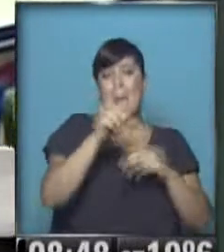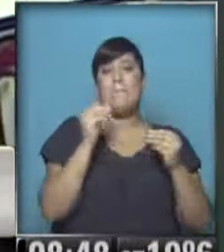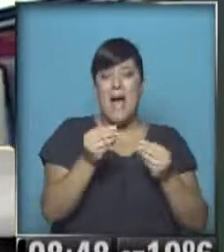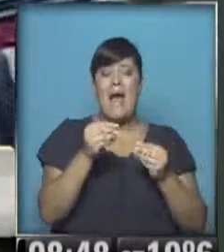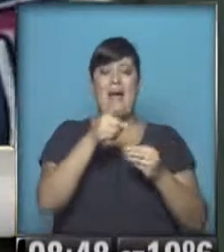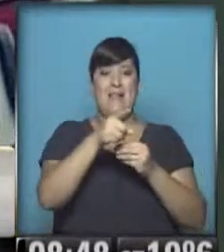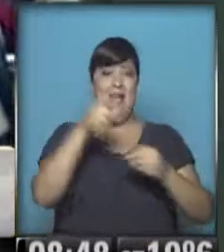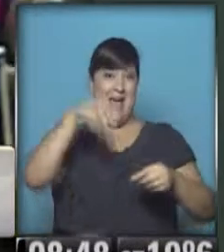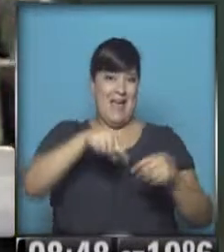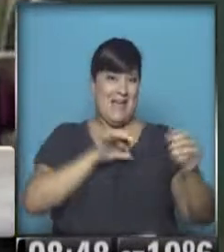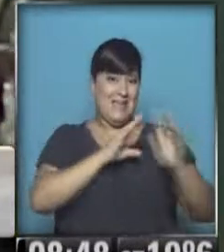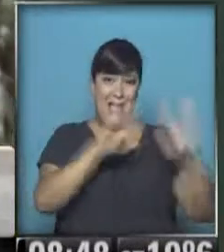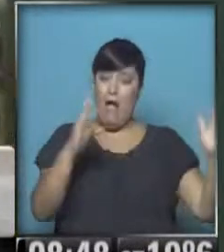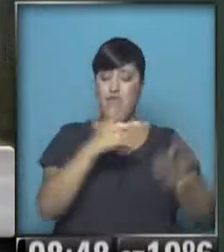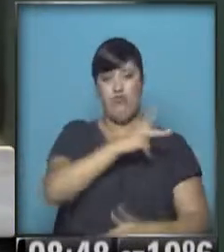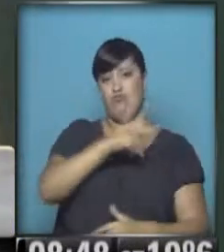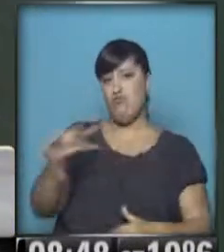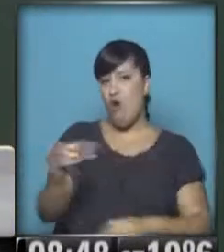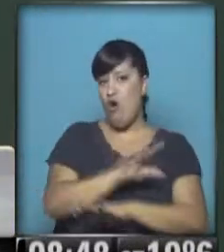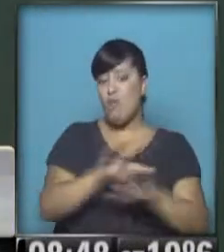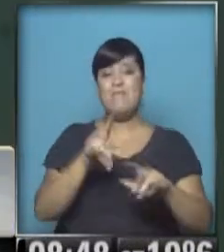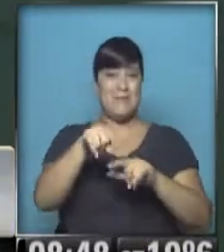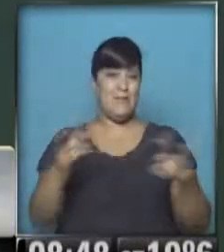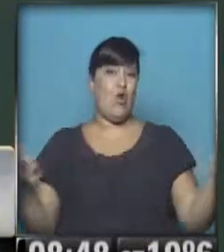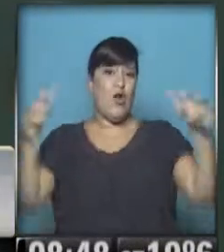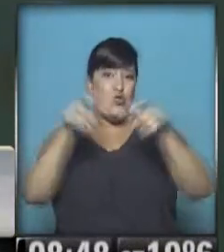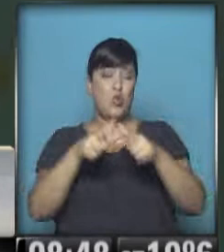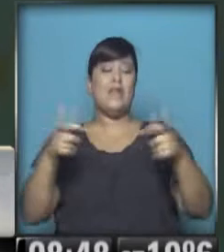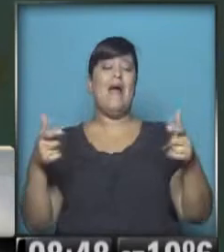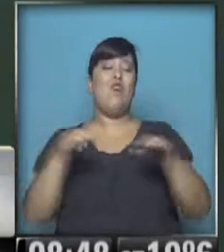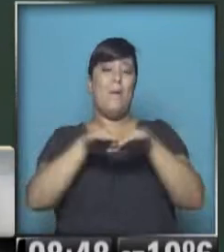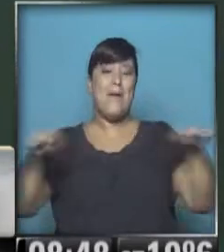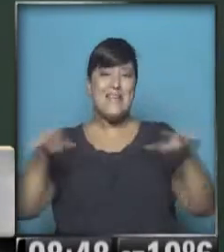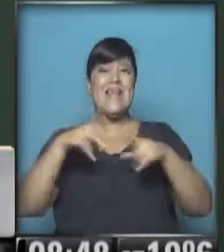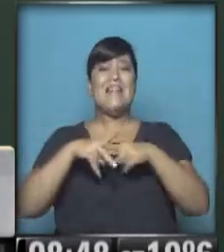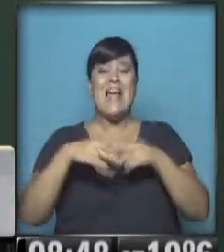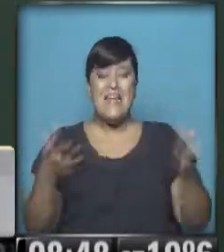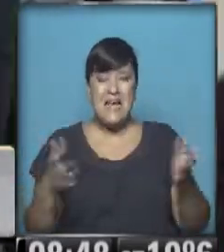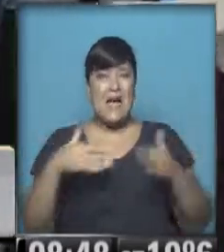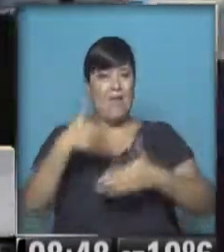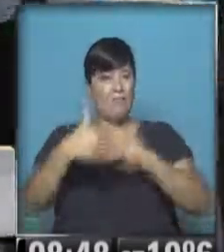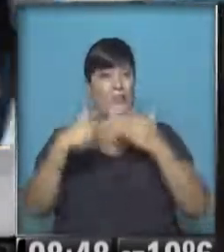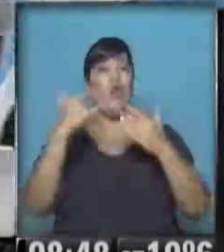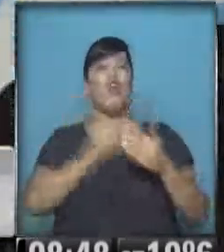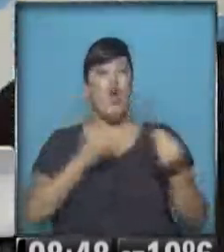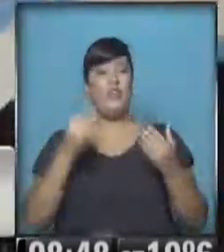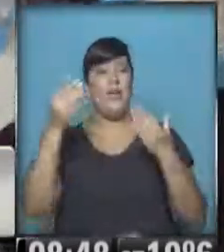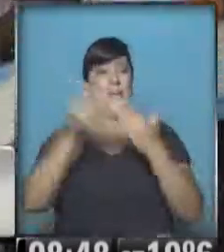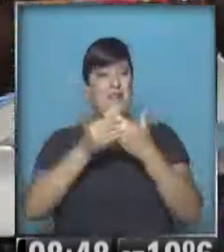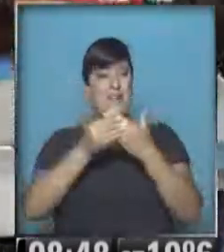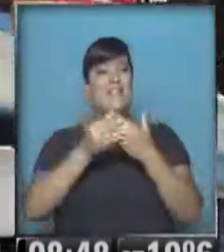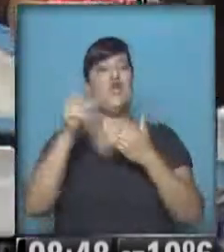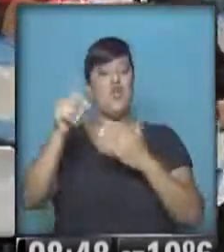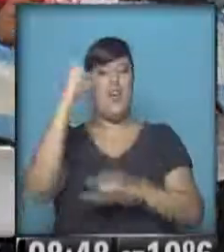este año este es el resultado de la reunión de la mesa técnica que se llevó adelante en el ministerio de economía de la